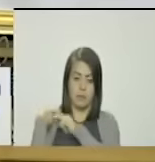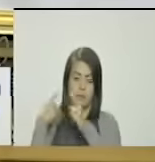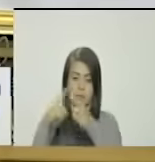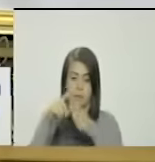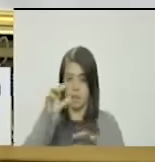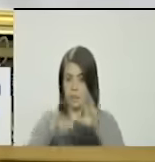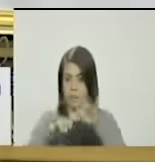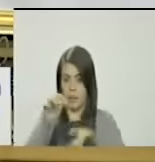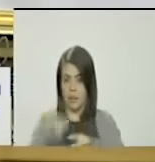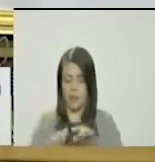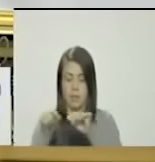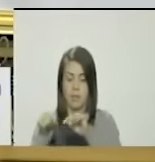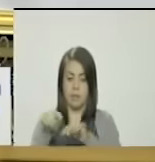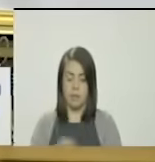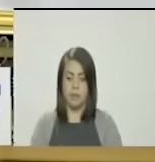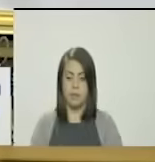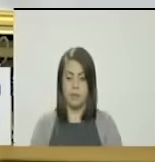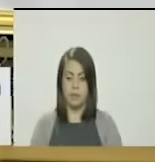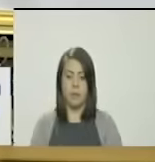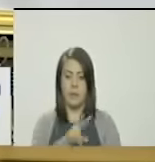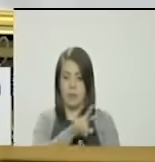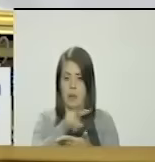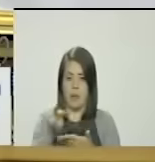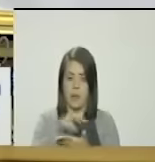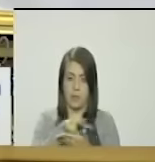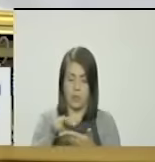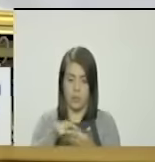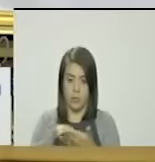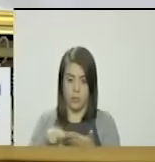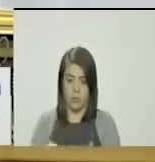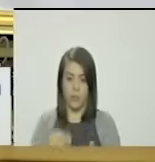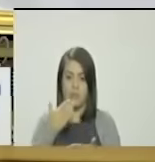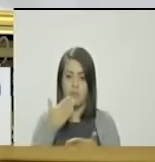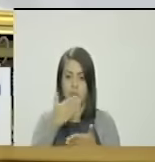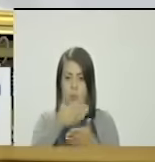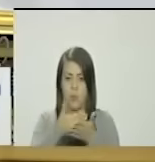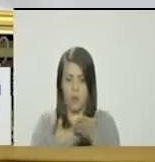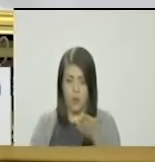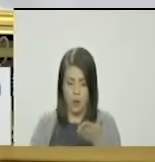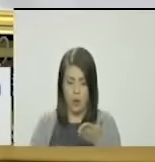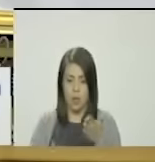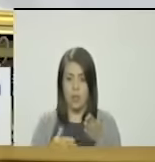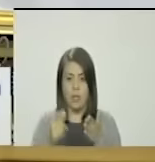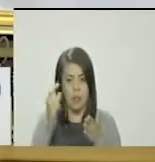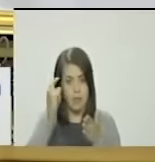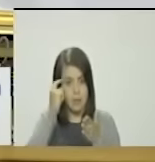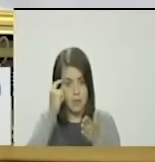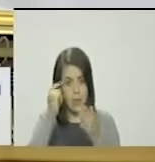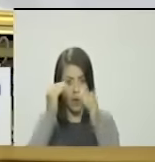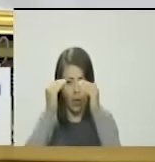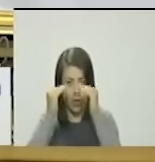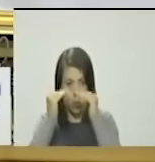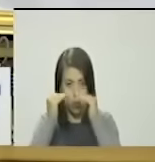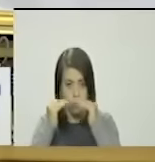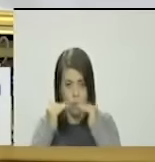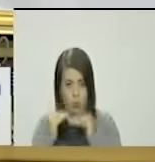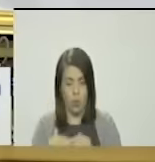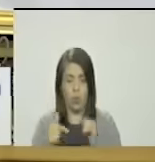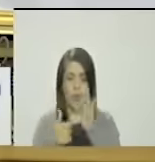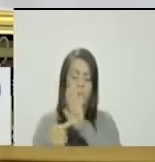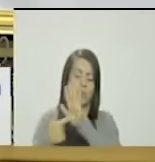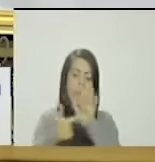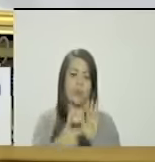Ciudadano secretario accidental, sírvase dar lectura a las propuestas en el orden inverso en que